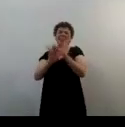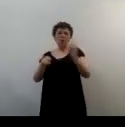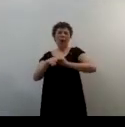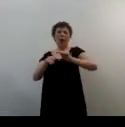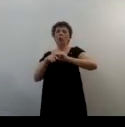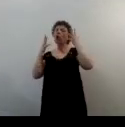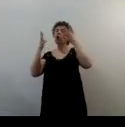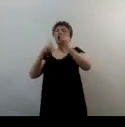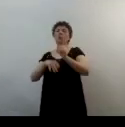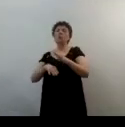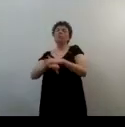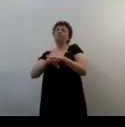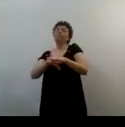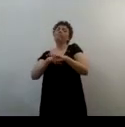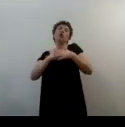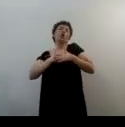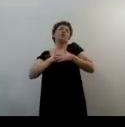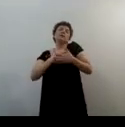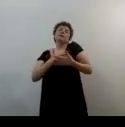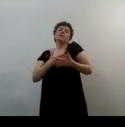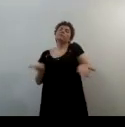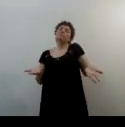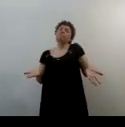siento. Eh,